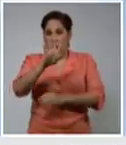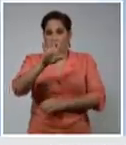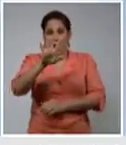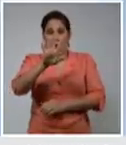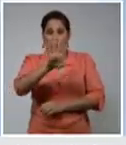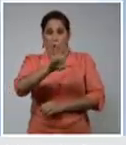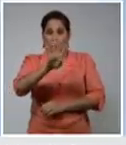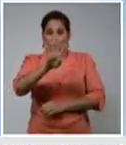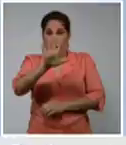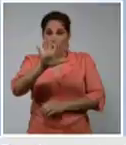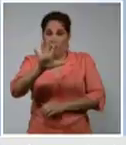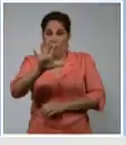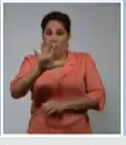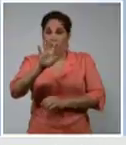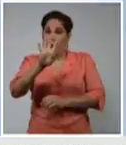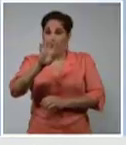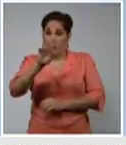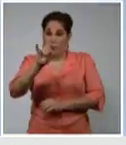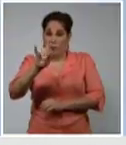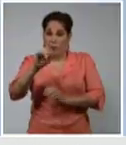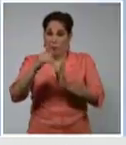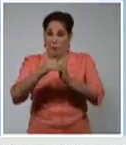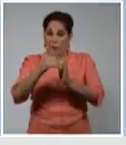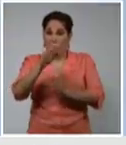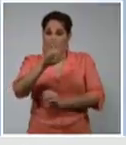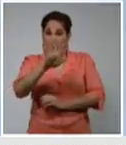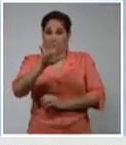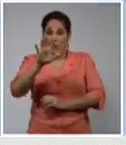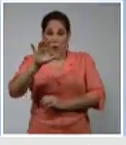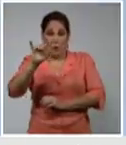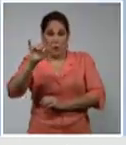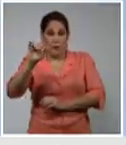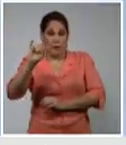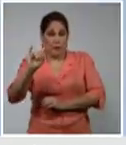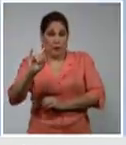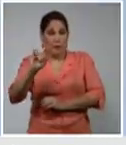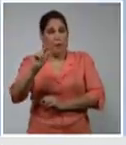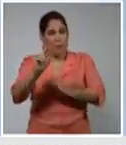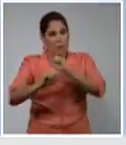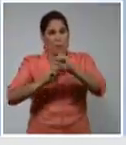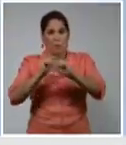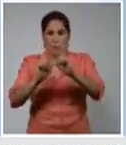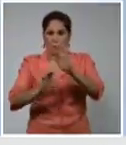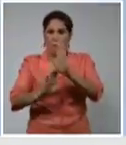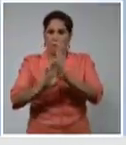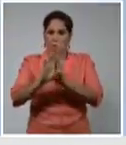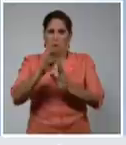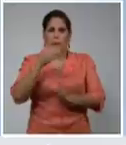4.576, el 98,3%, con una evolución clínica estable.